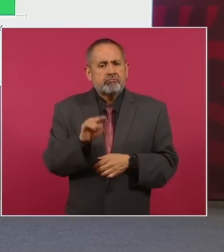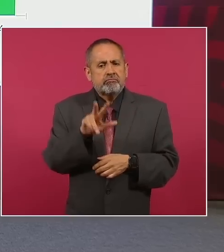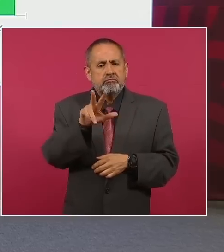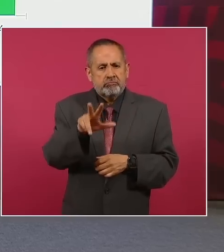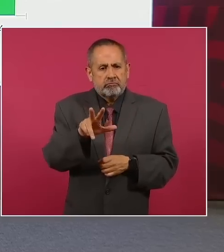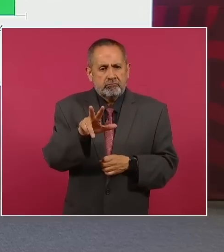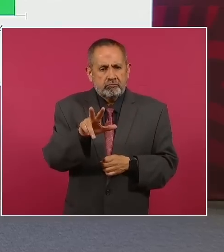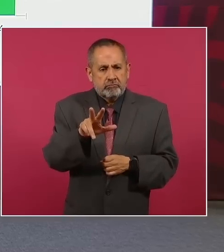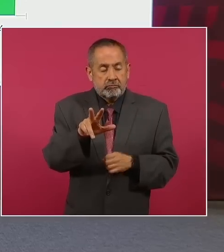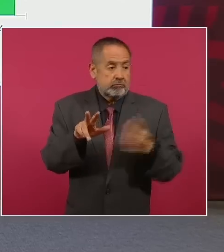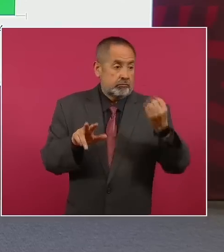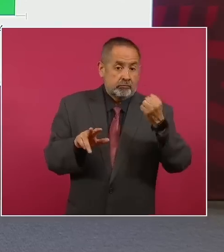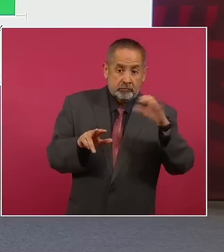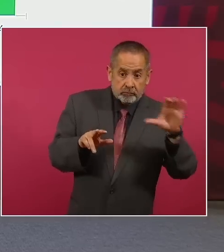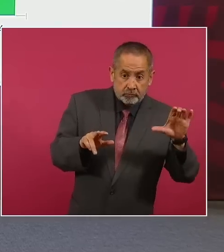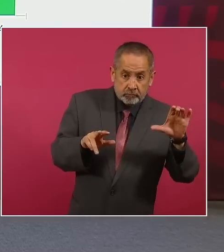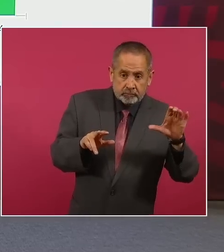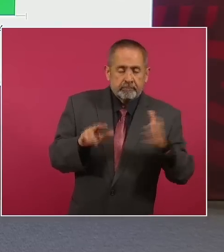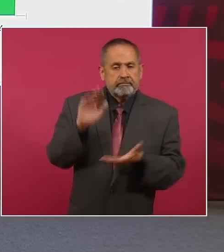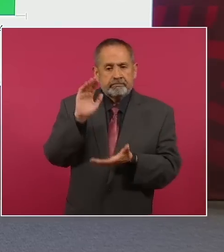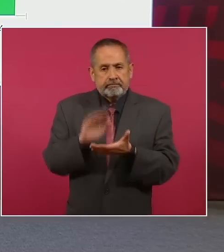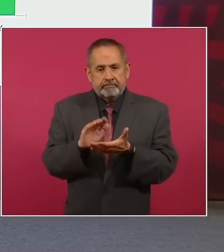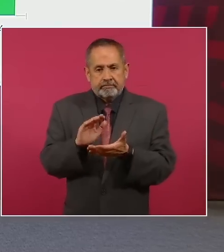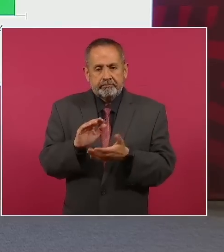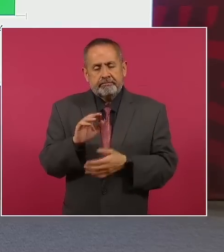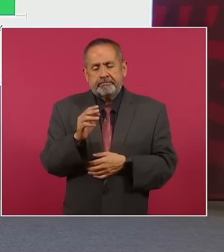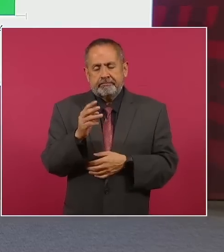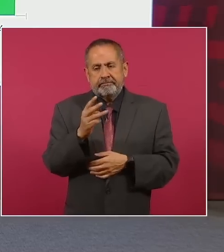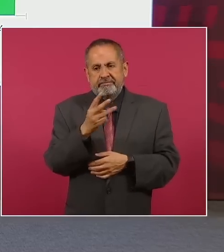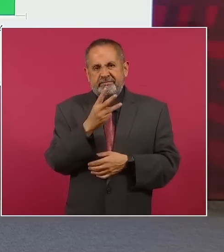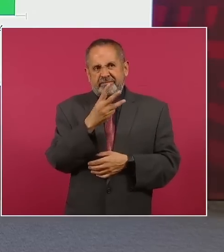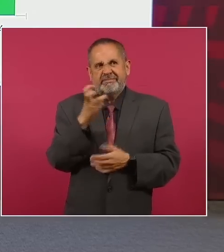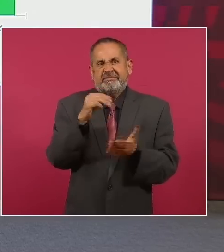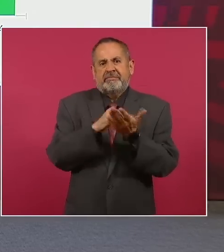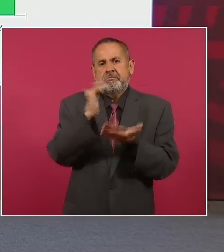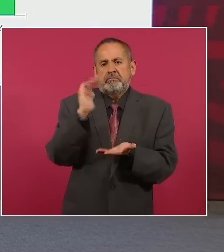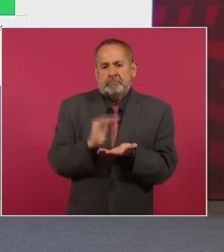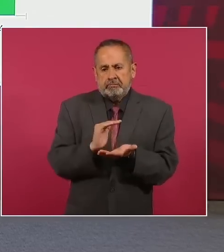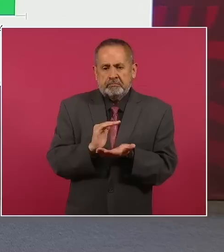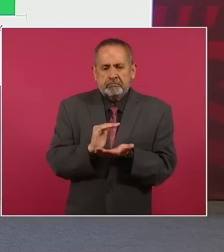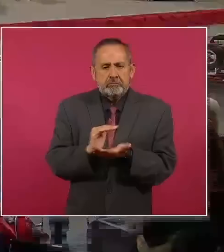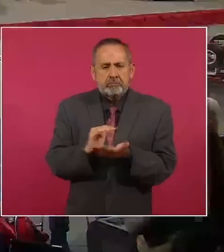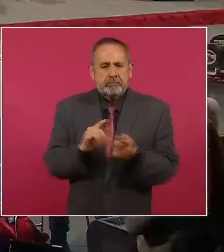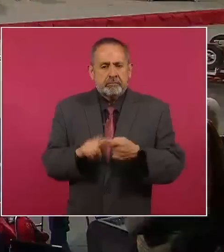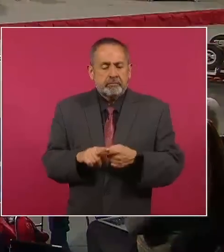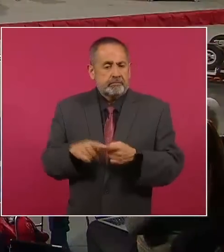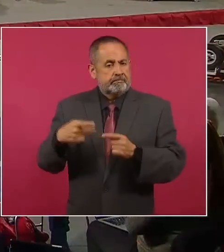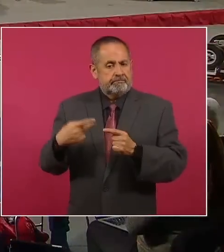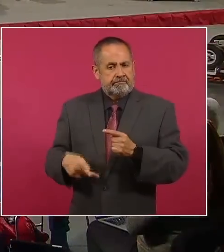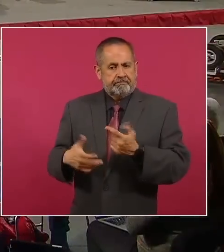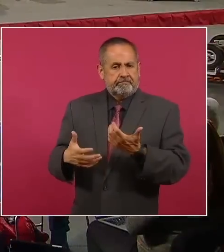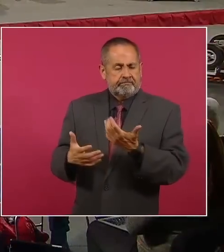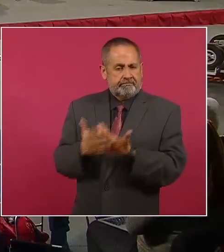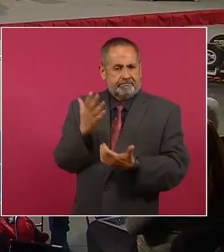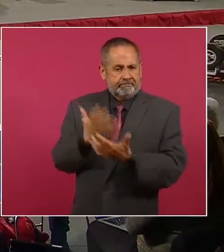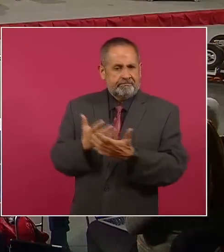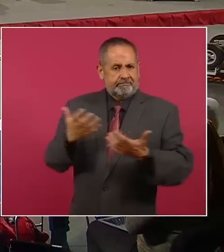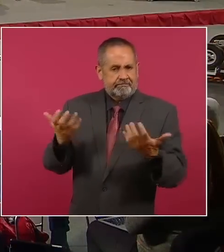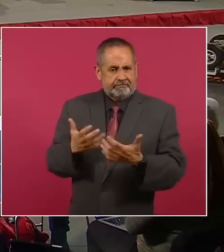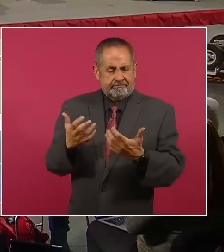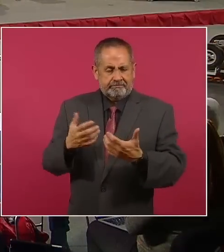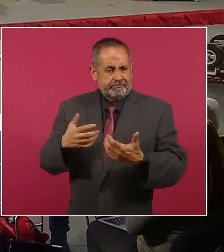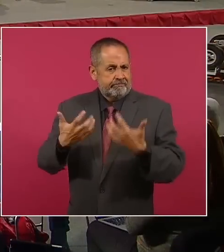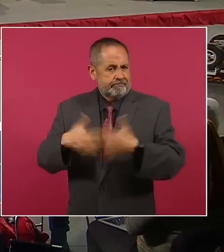de 900 a menos de 600, más de 300,000 barriles. El SNR sube